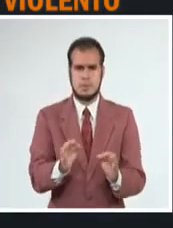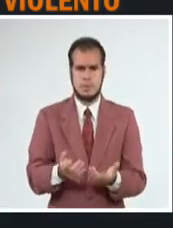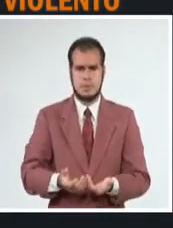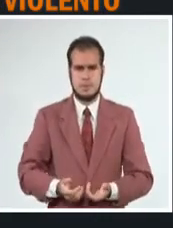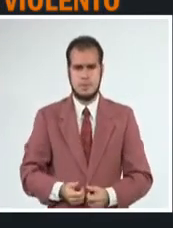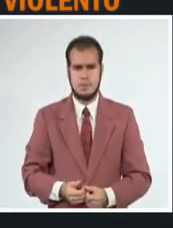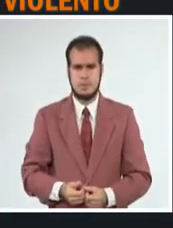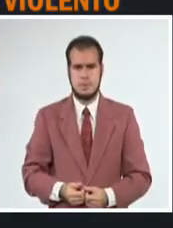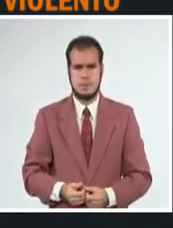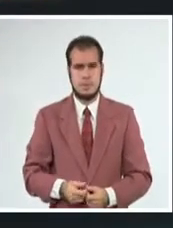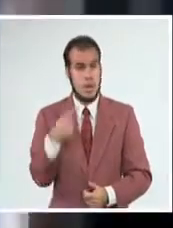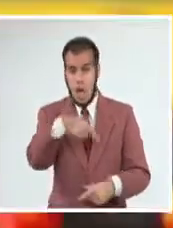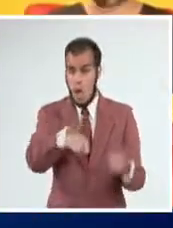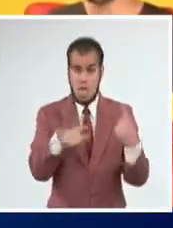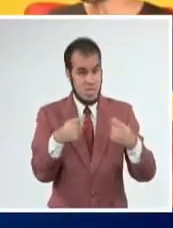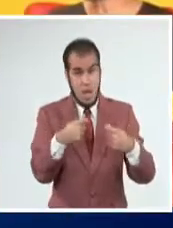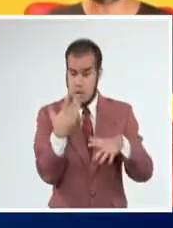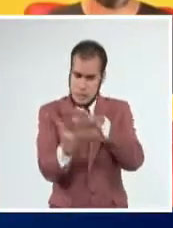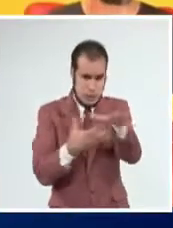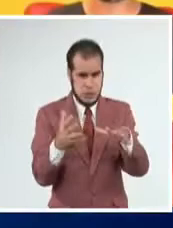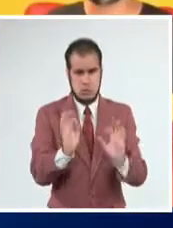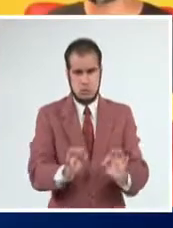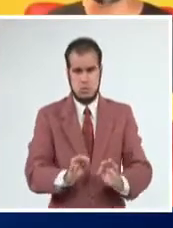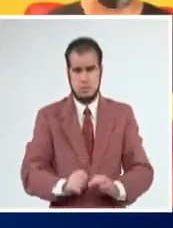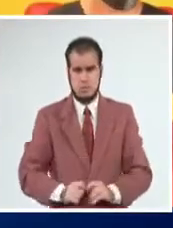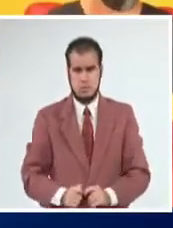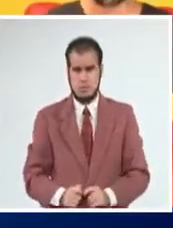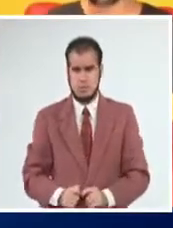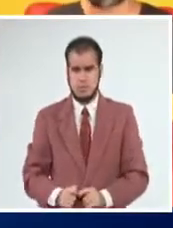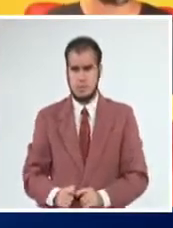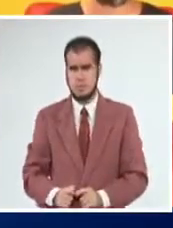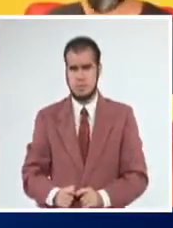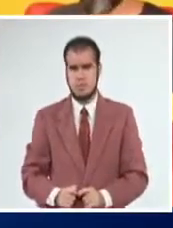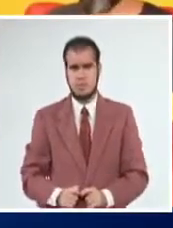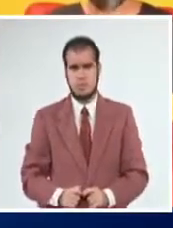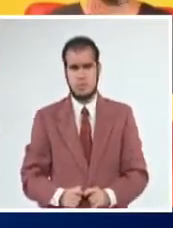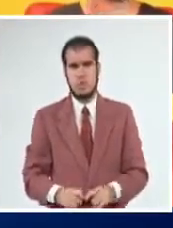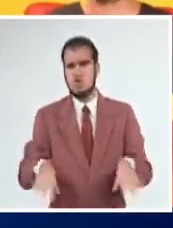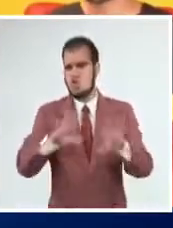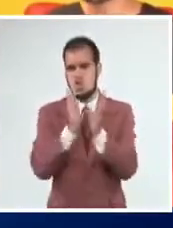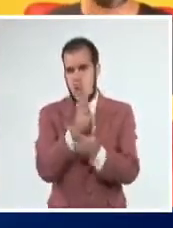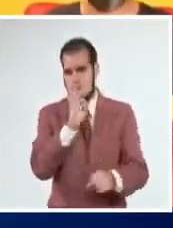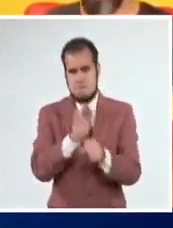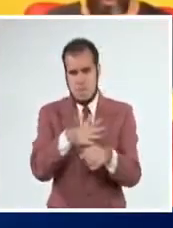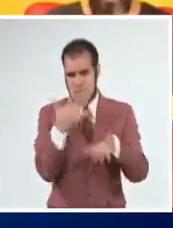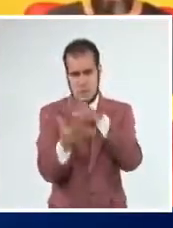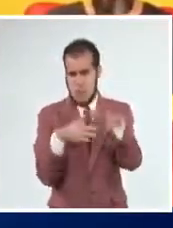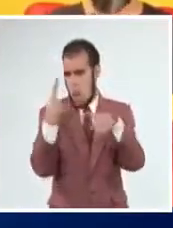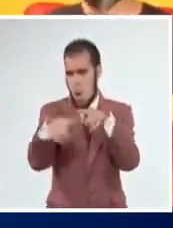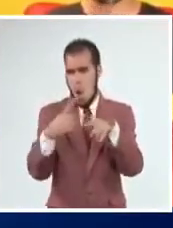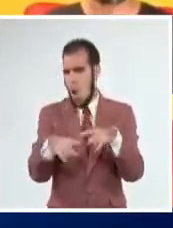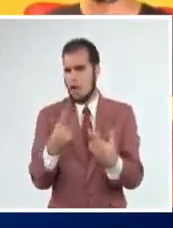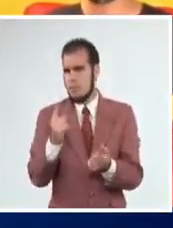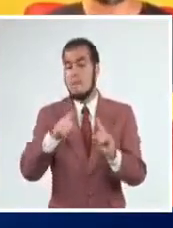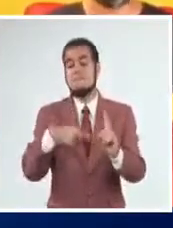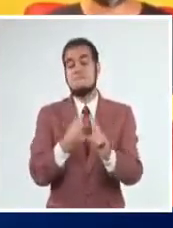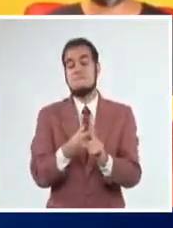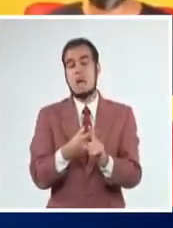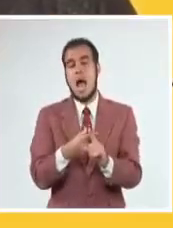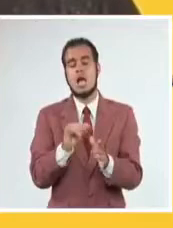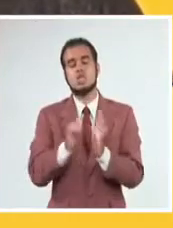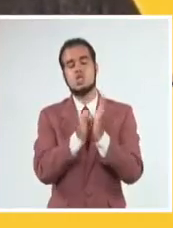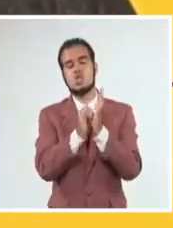pobres todo, es un enfrentamiento. Al dispositivo mediático para generar acciones hostiles se incorporaron el youtuber